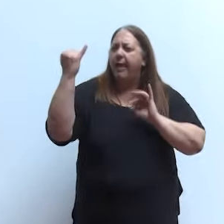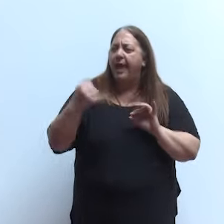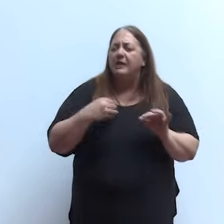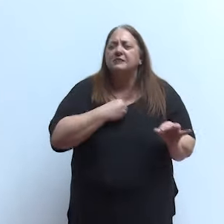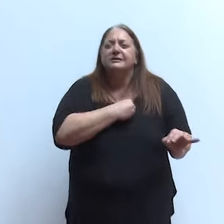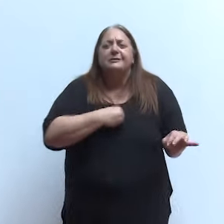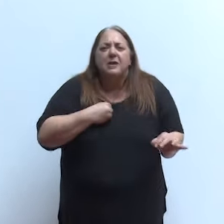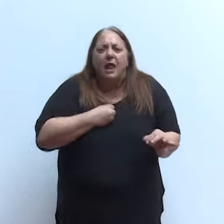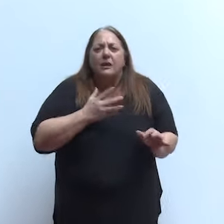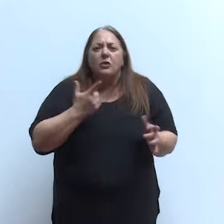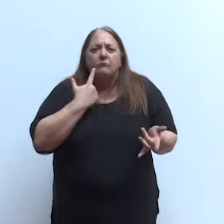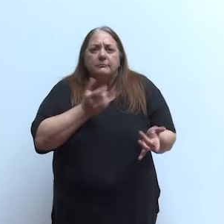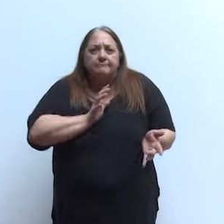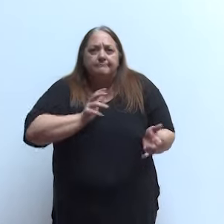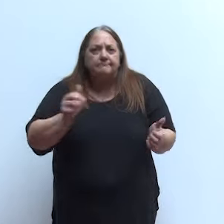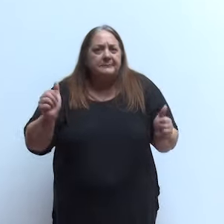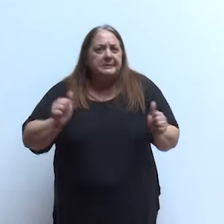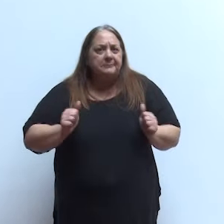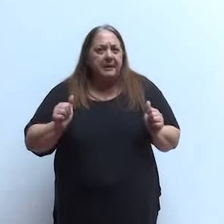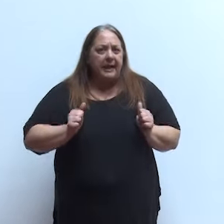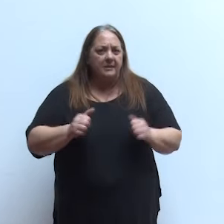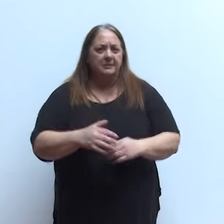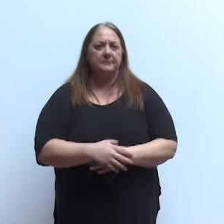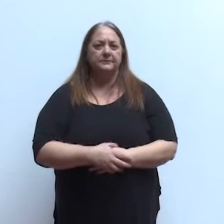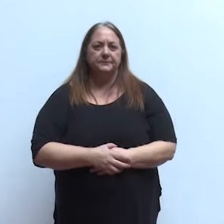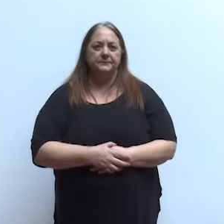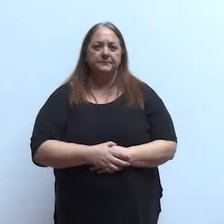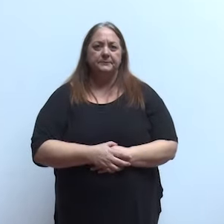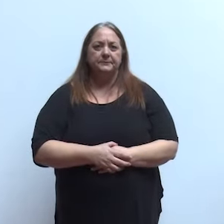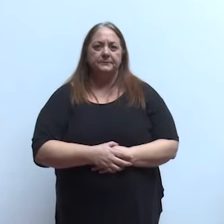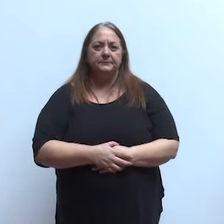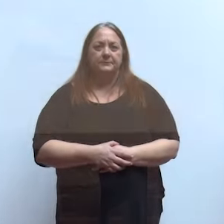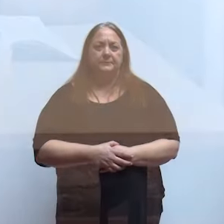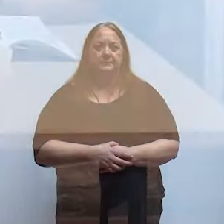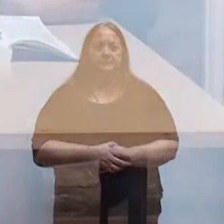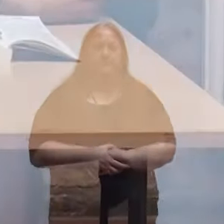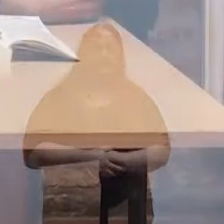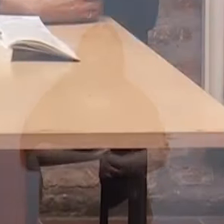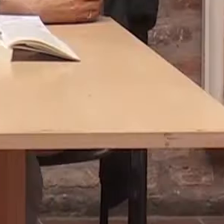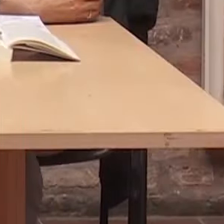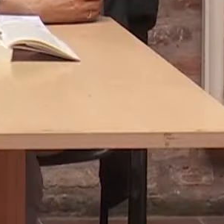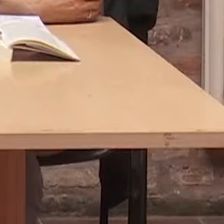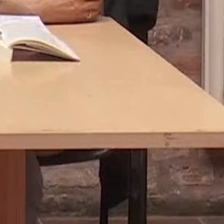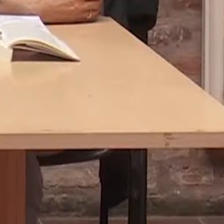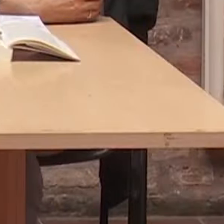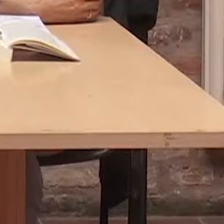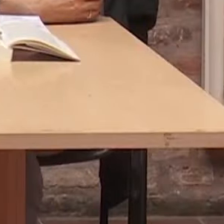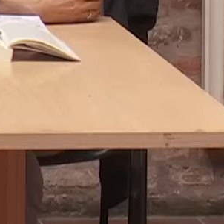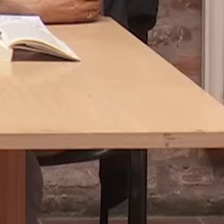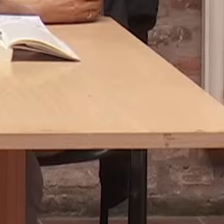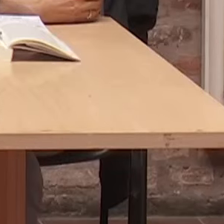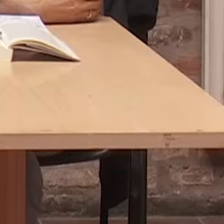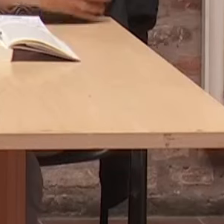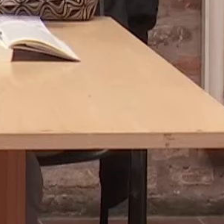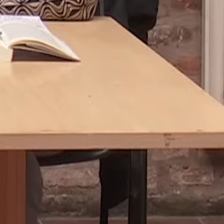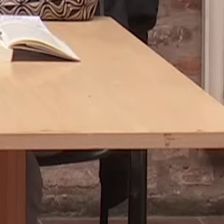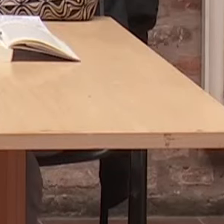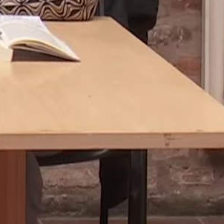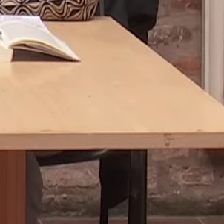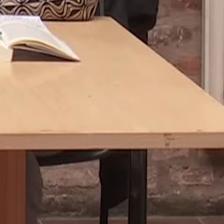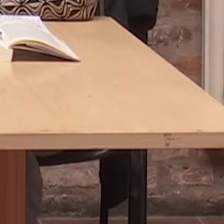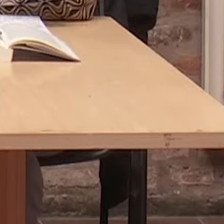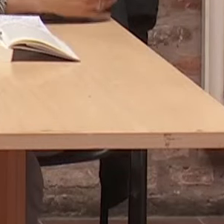Esperanza no O sea Todos hemos escuchado en estos últimos meses hablar sobre la esperanza gente que que que no